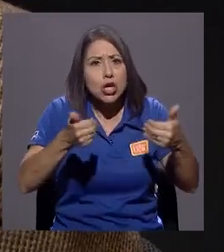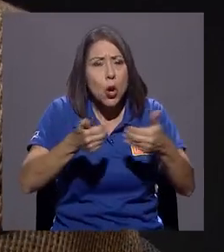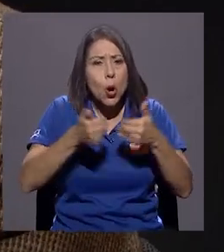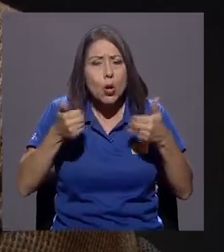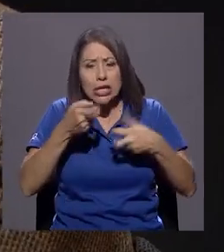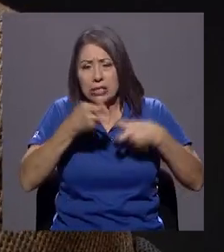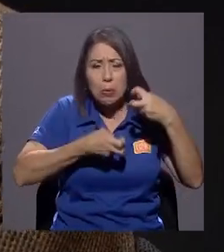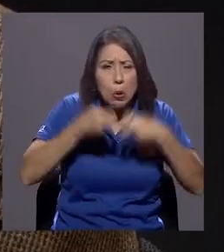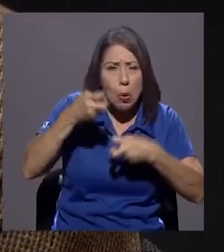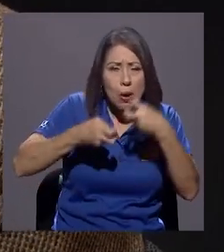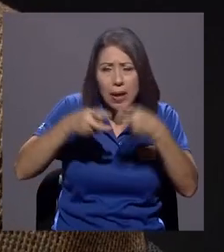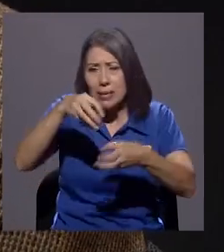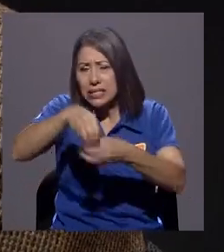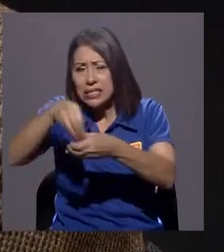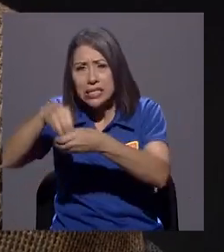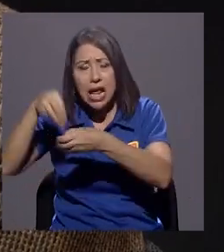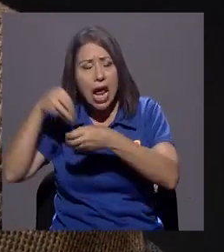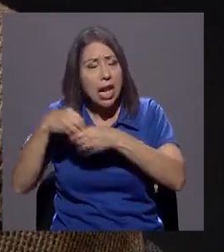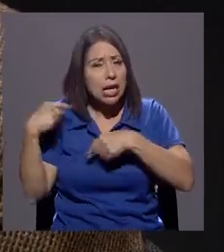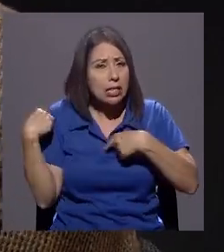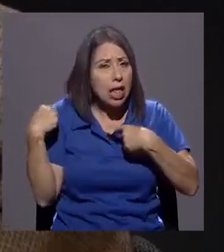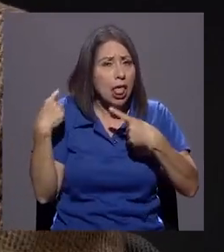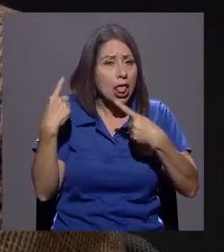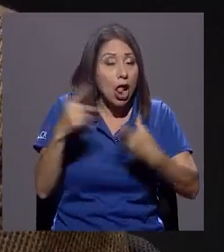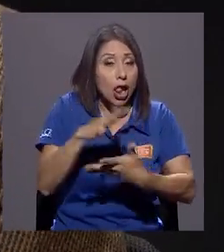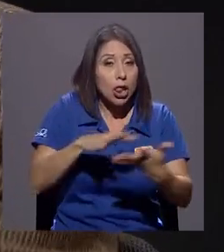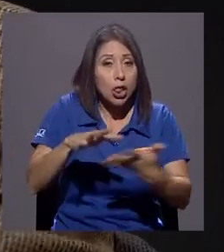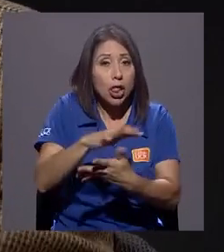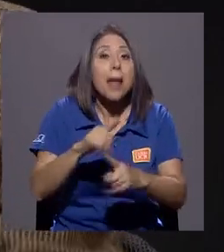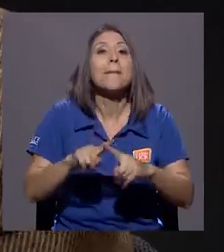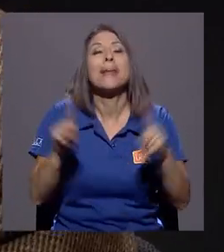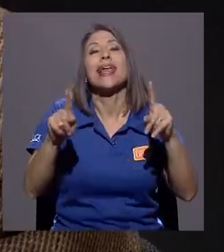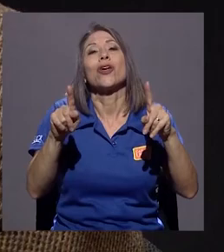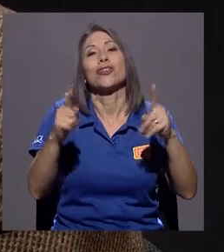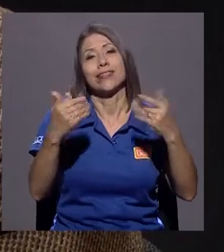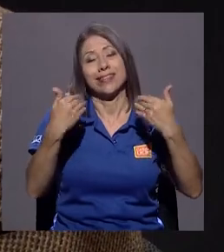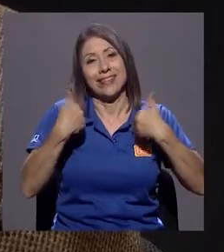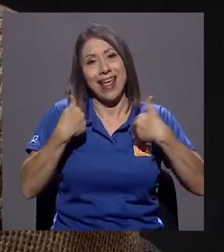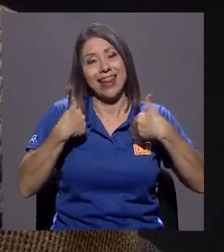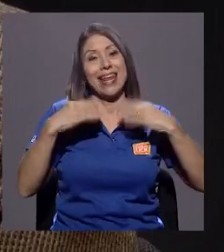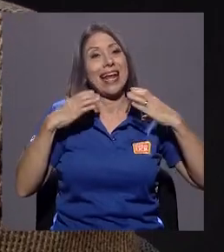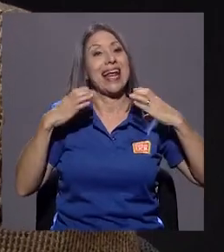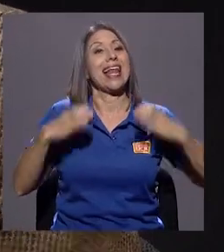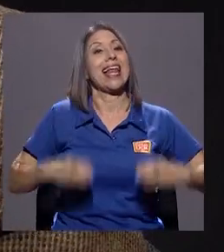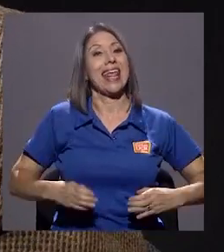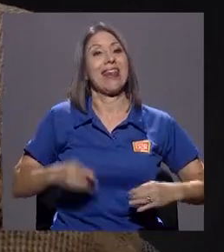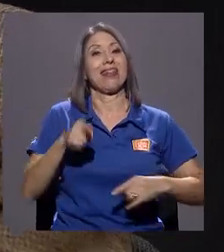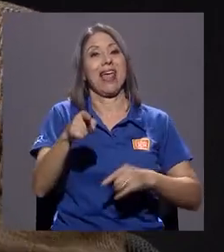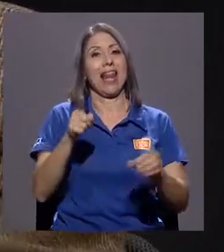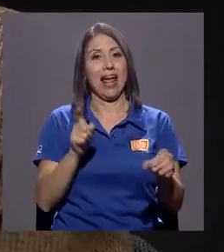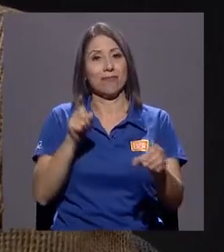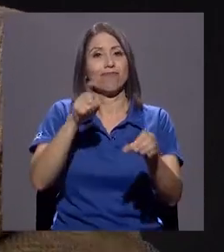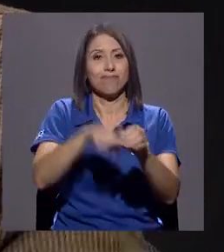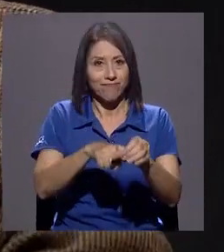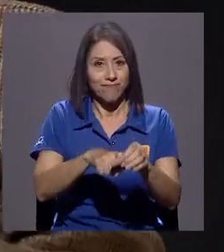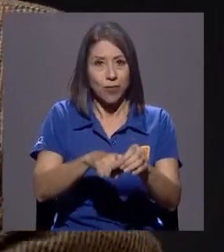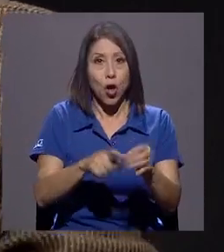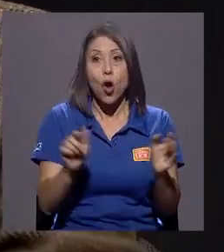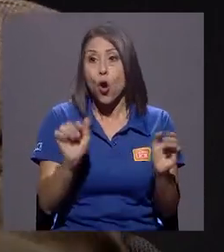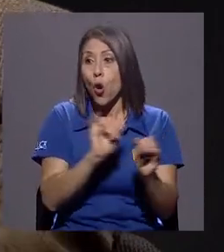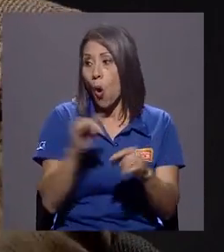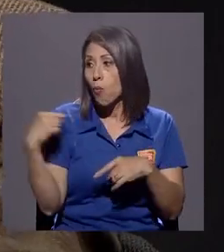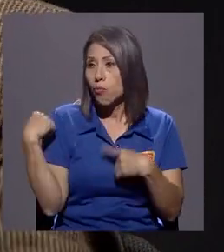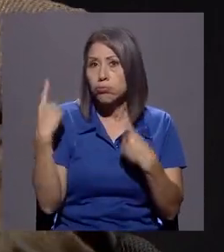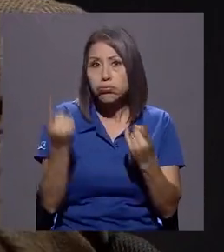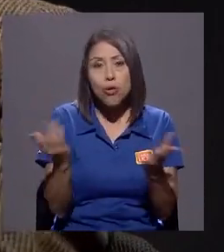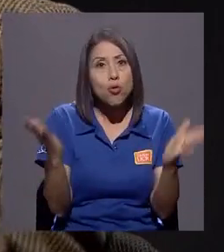existido y son muy intensas sin embargo tienen una clientela y como no ha habido una alternativa clara